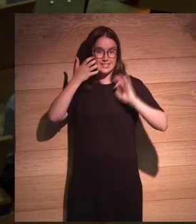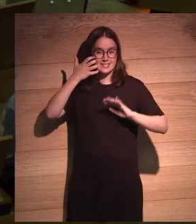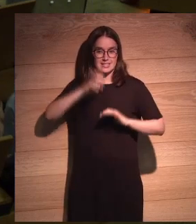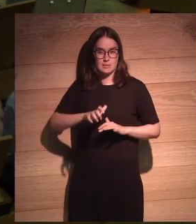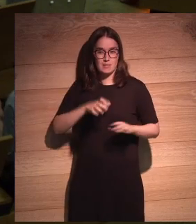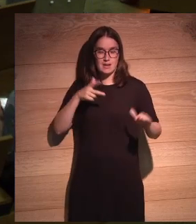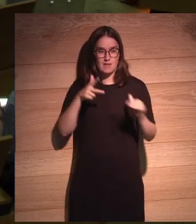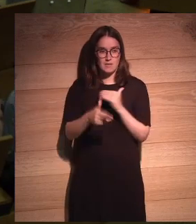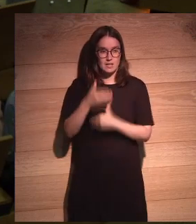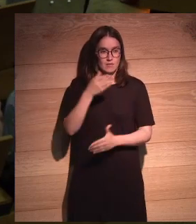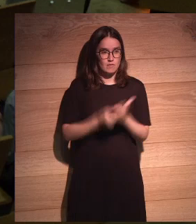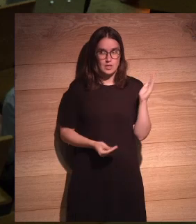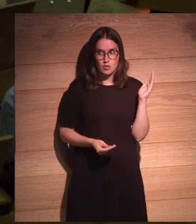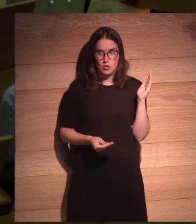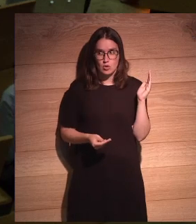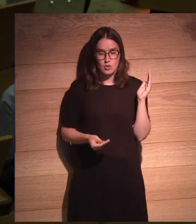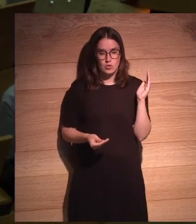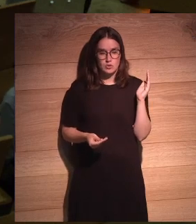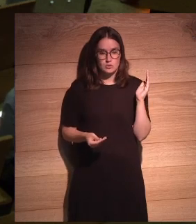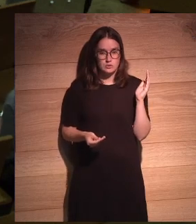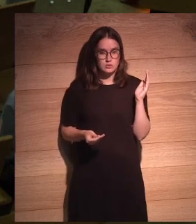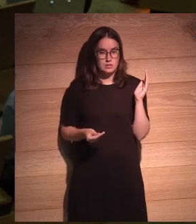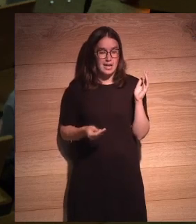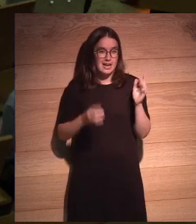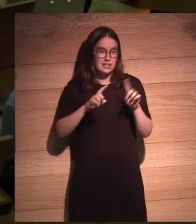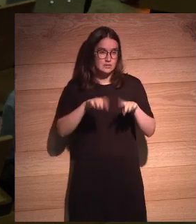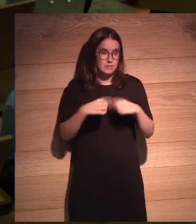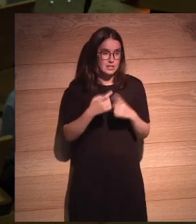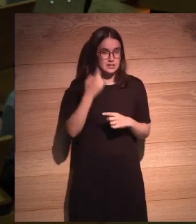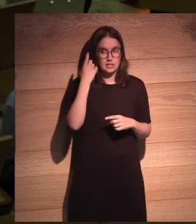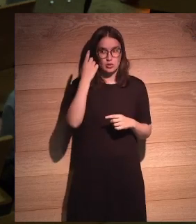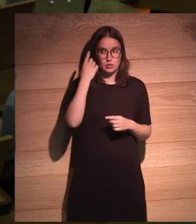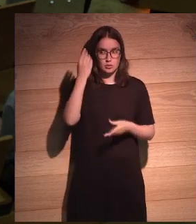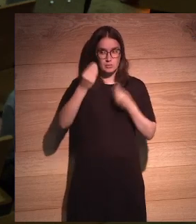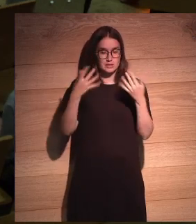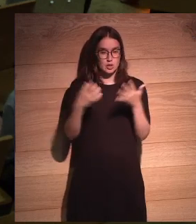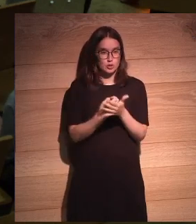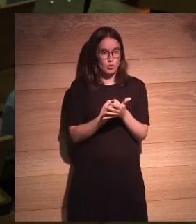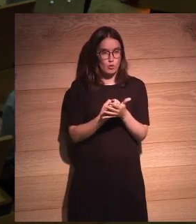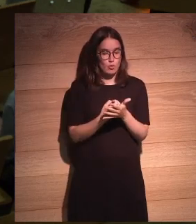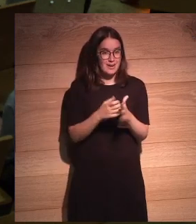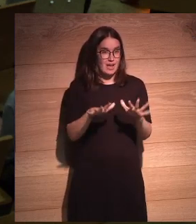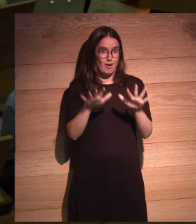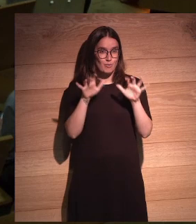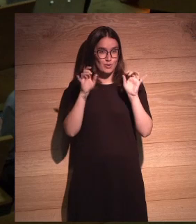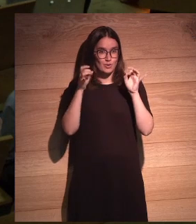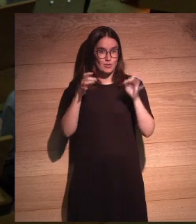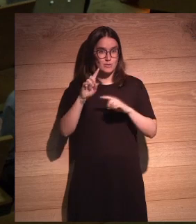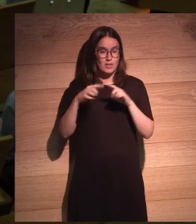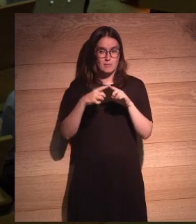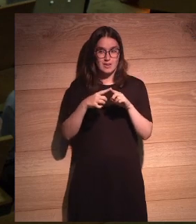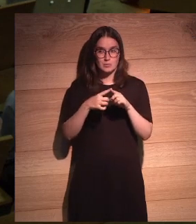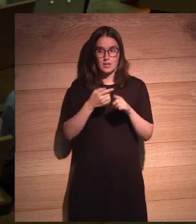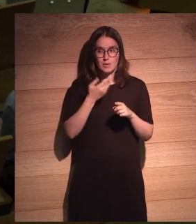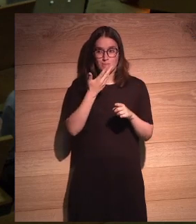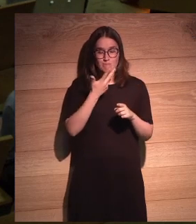no inducir a error no solo a las familias y a los alumnos que crean que todos van a poder aprender igual, sino también la